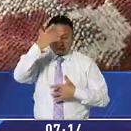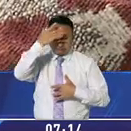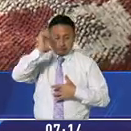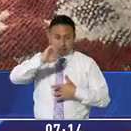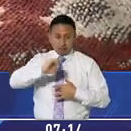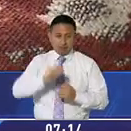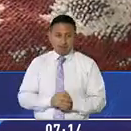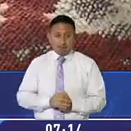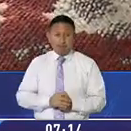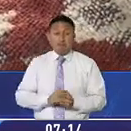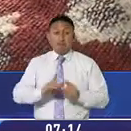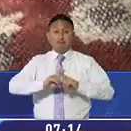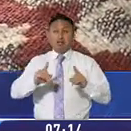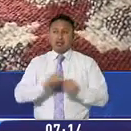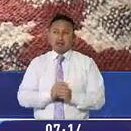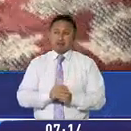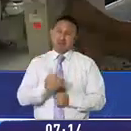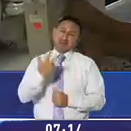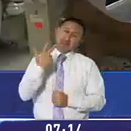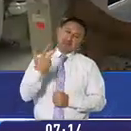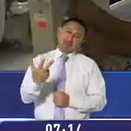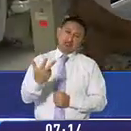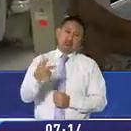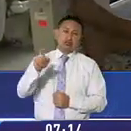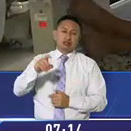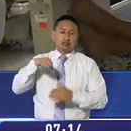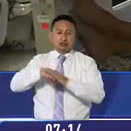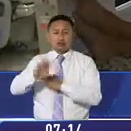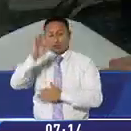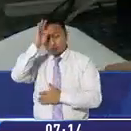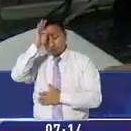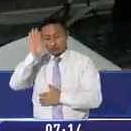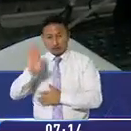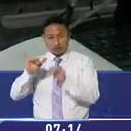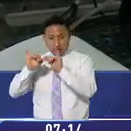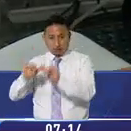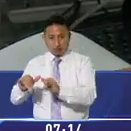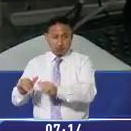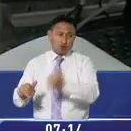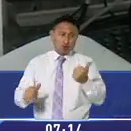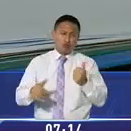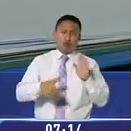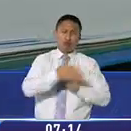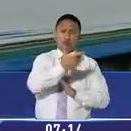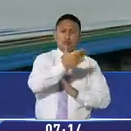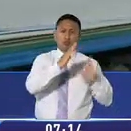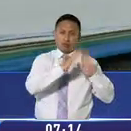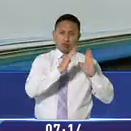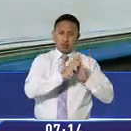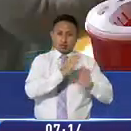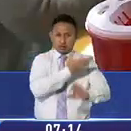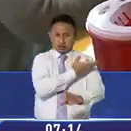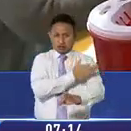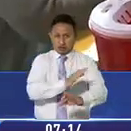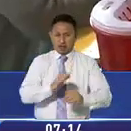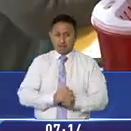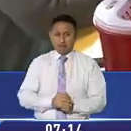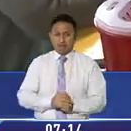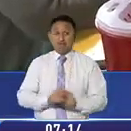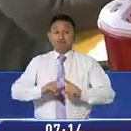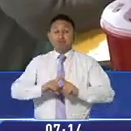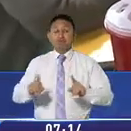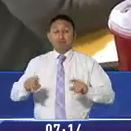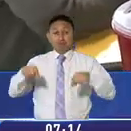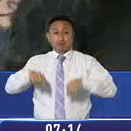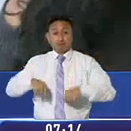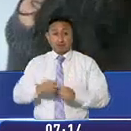únicamente alrededor de 3 pacientes requieren ser hospitalizados. El resto son enviados con tratamiento a casa. Resaltó que esto en gran medida es